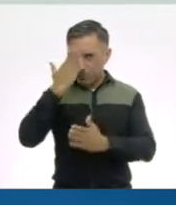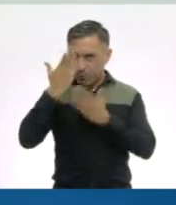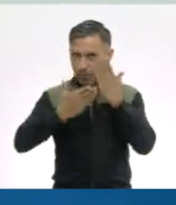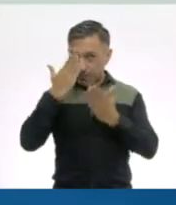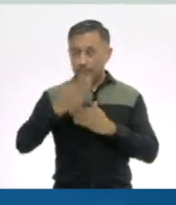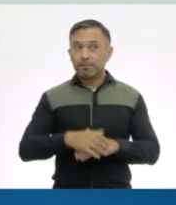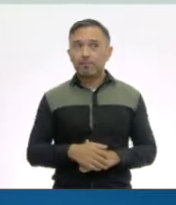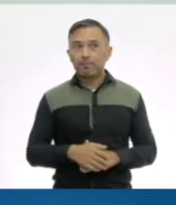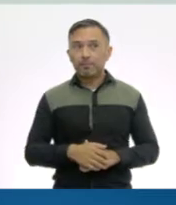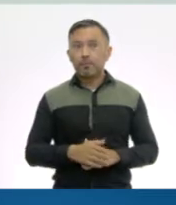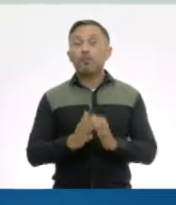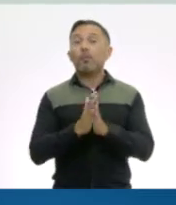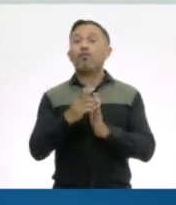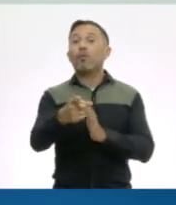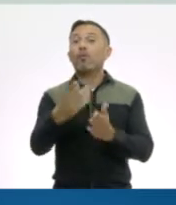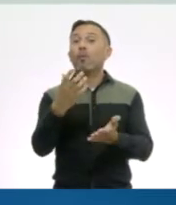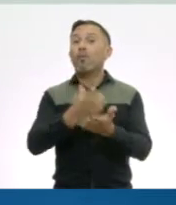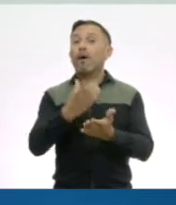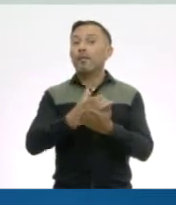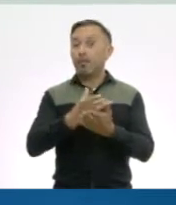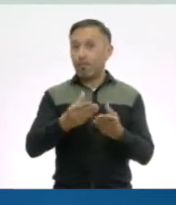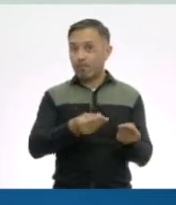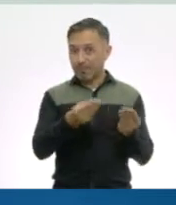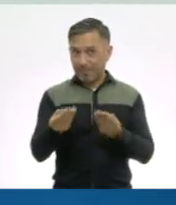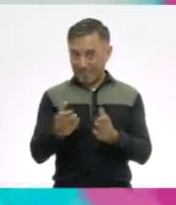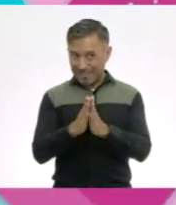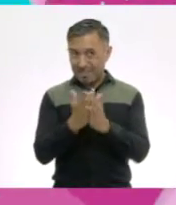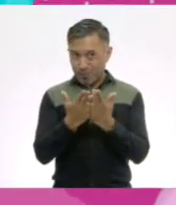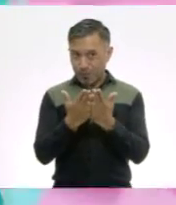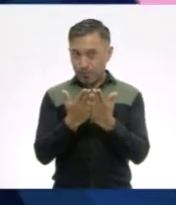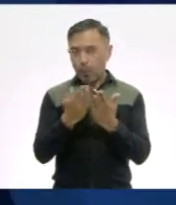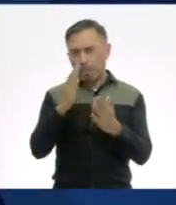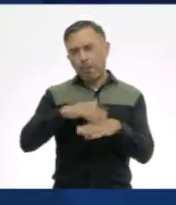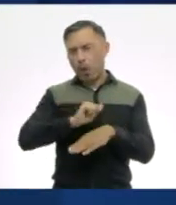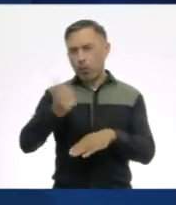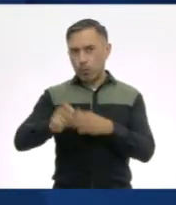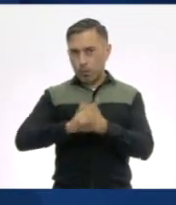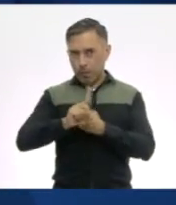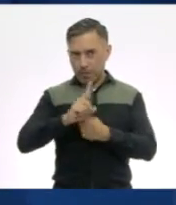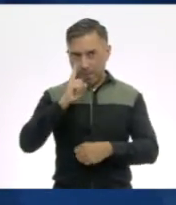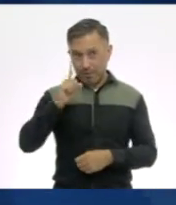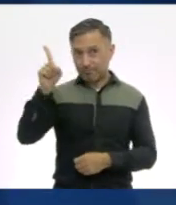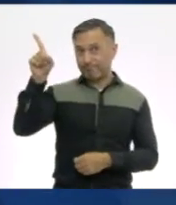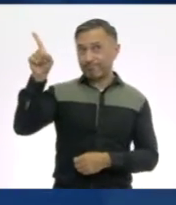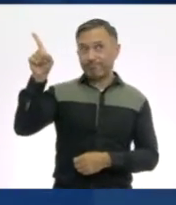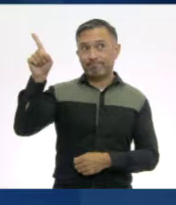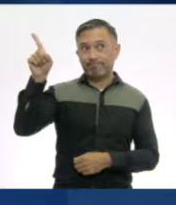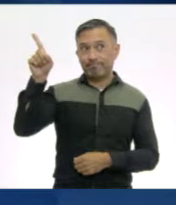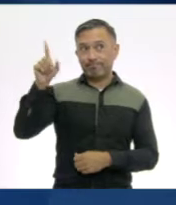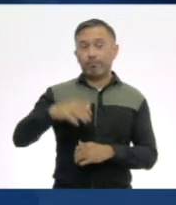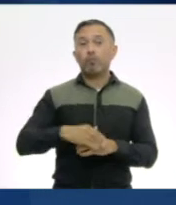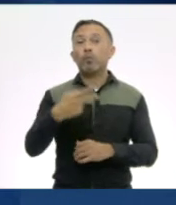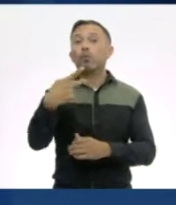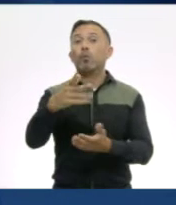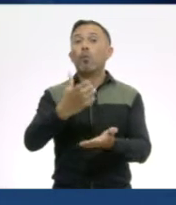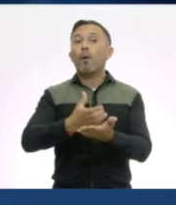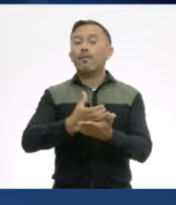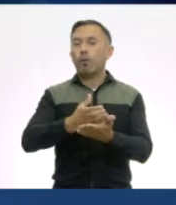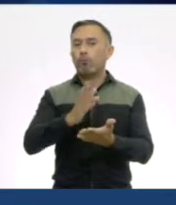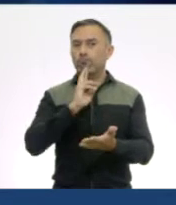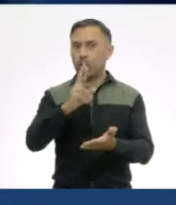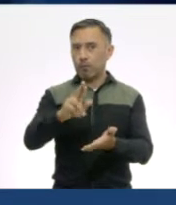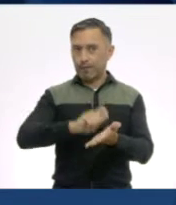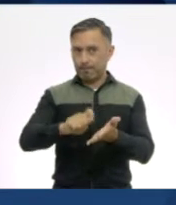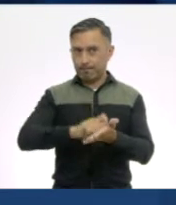eso tenían ahí su libreta, copien el siguiente problema. Bien, ahora contesta en tu cuaderno.